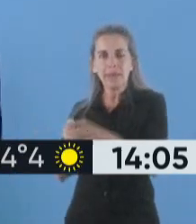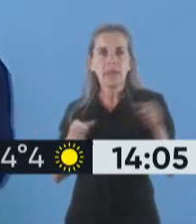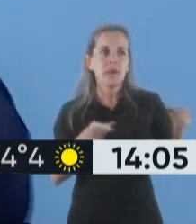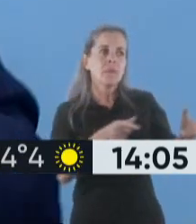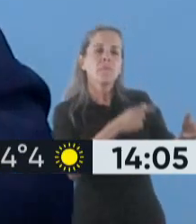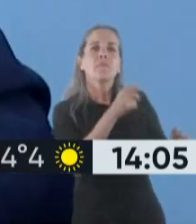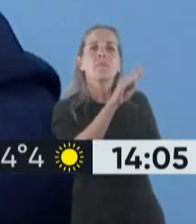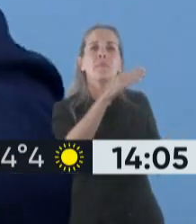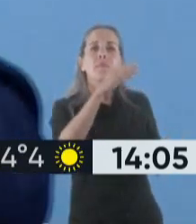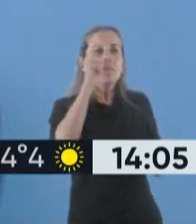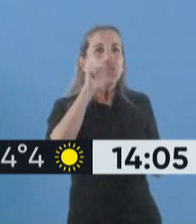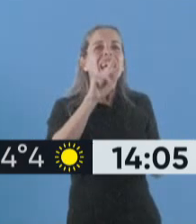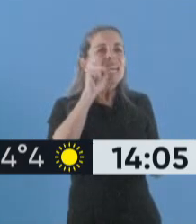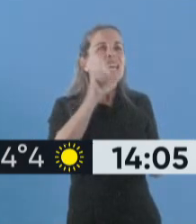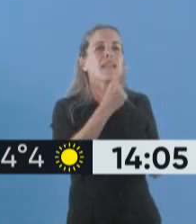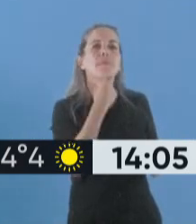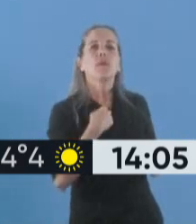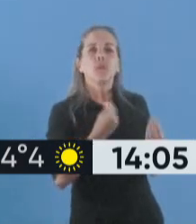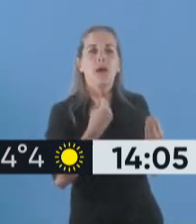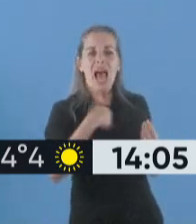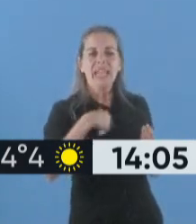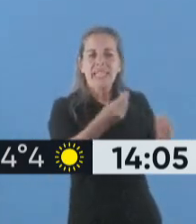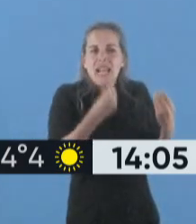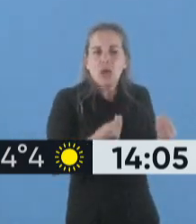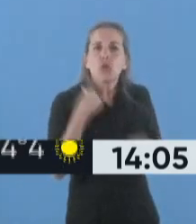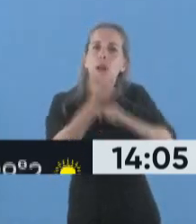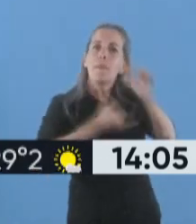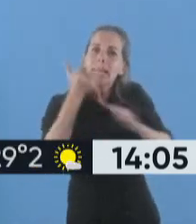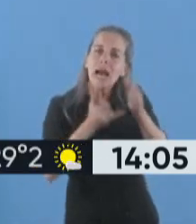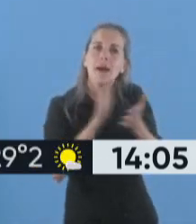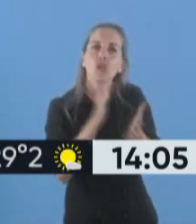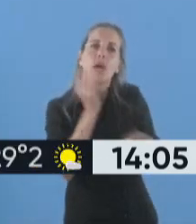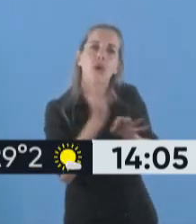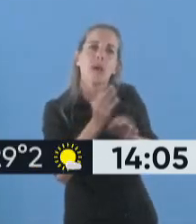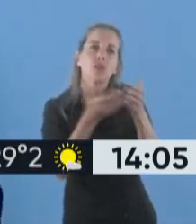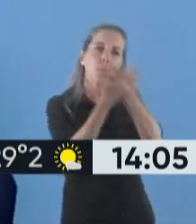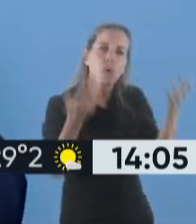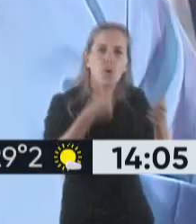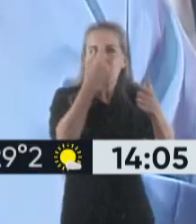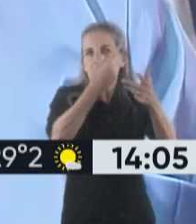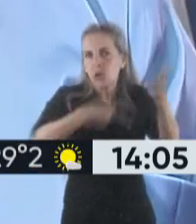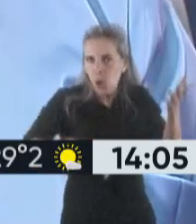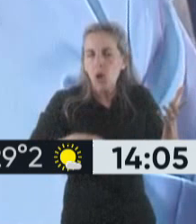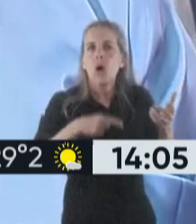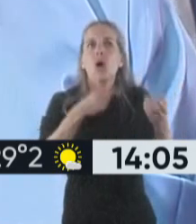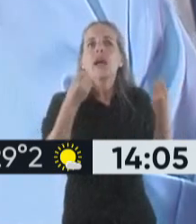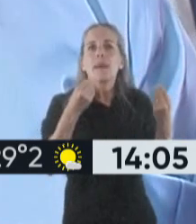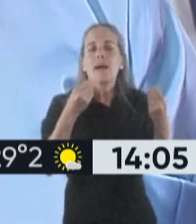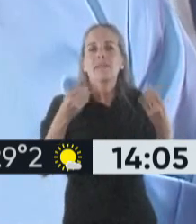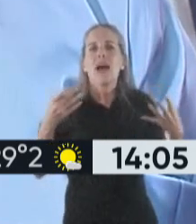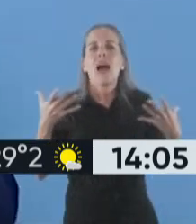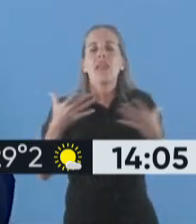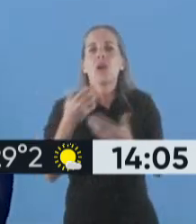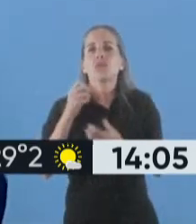era la Argentina y yo le hablaba de cómo la Argentina tenía educación pública. Le contaba todo, que los liberales de la generación